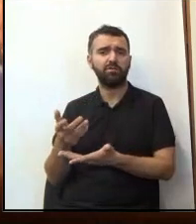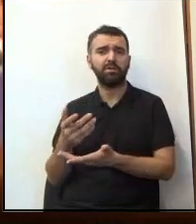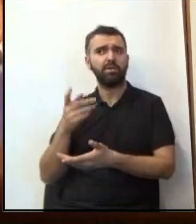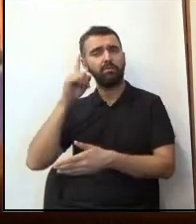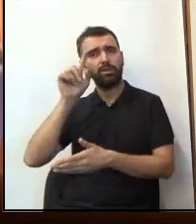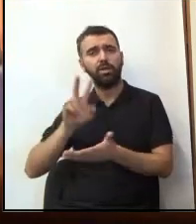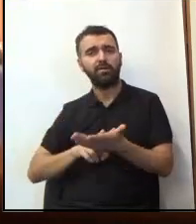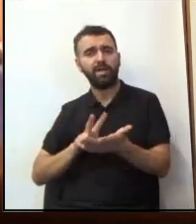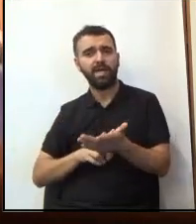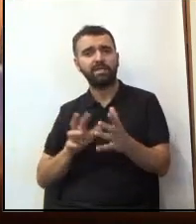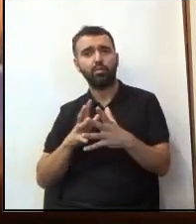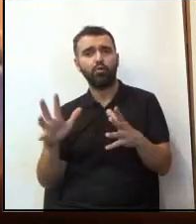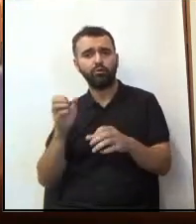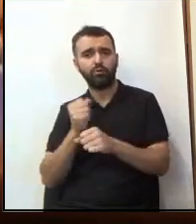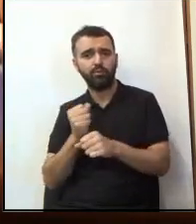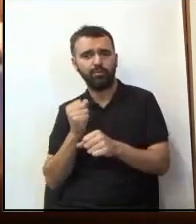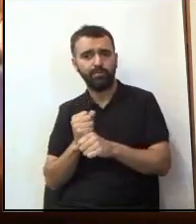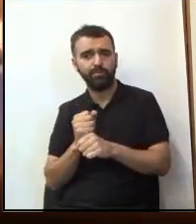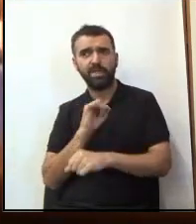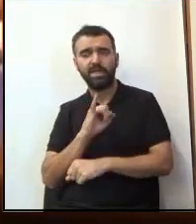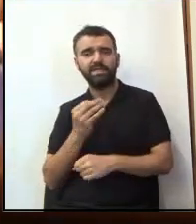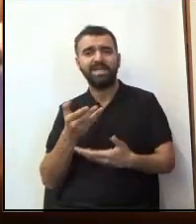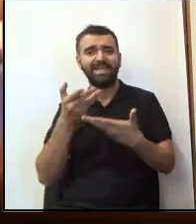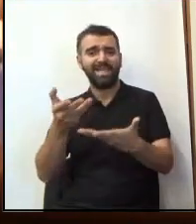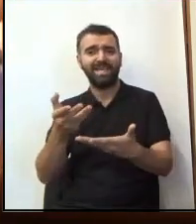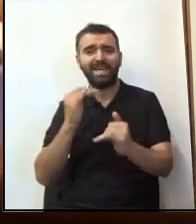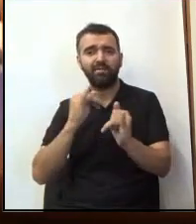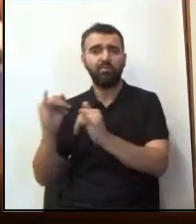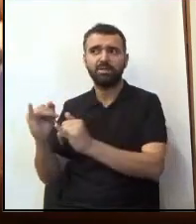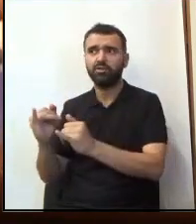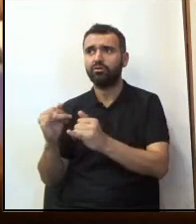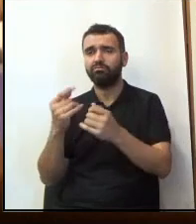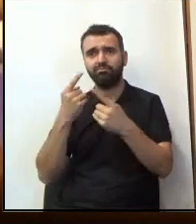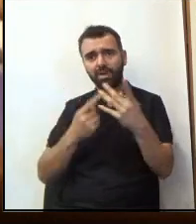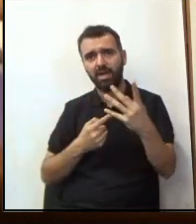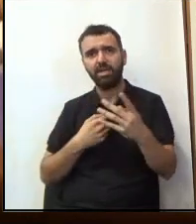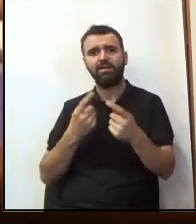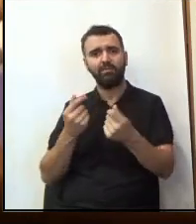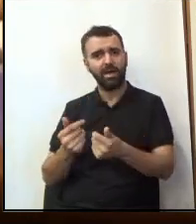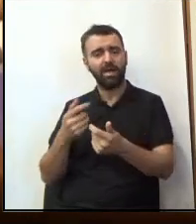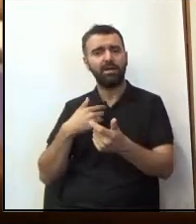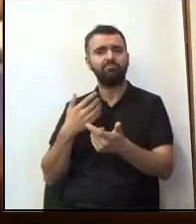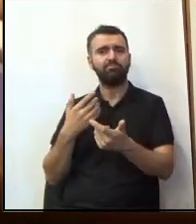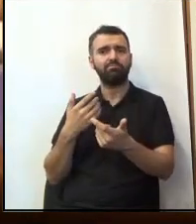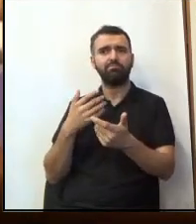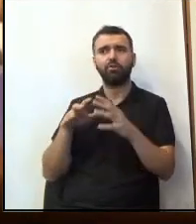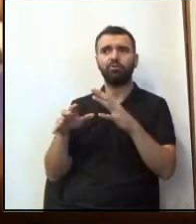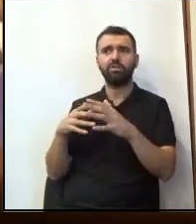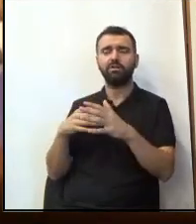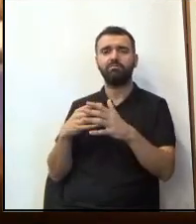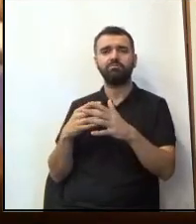que es mucho trabajo y se entrega información que es válida y van saliendo cosas. Bueno, usted mismo pidió